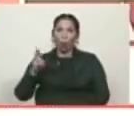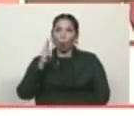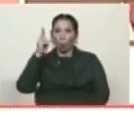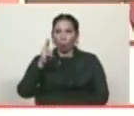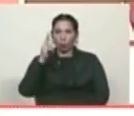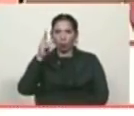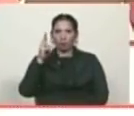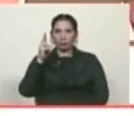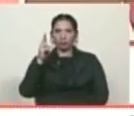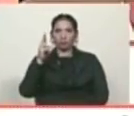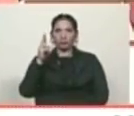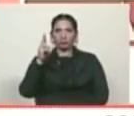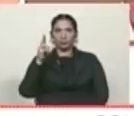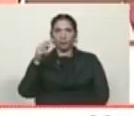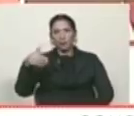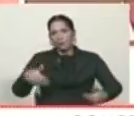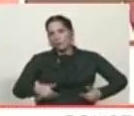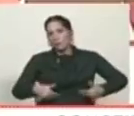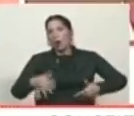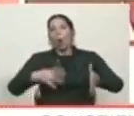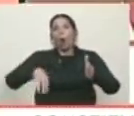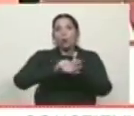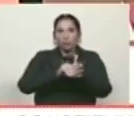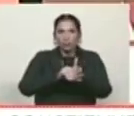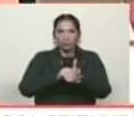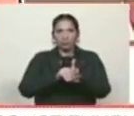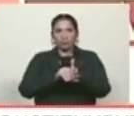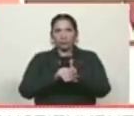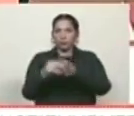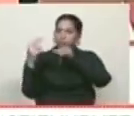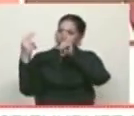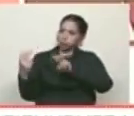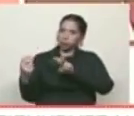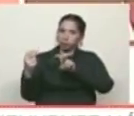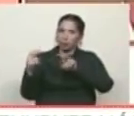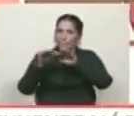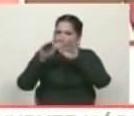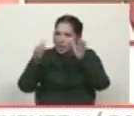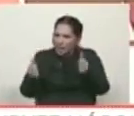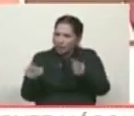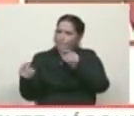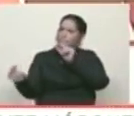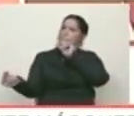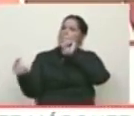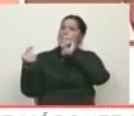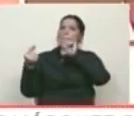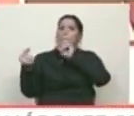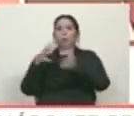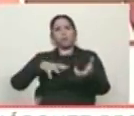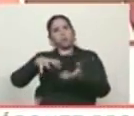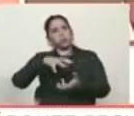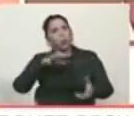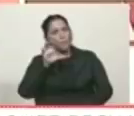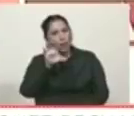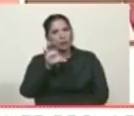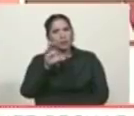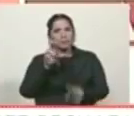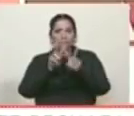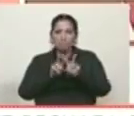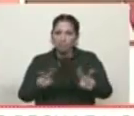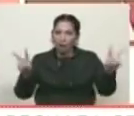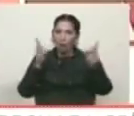a el esfuerzo nuevamente de sentarnos en una mesa a discutir los problemas del país, en paz,